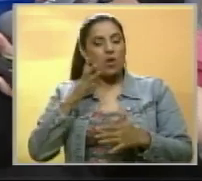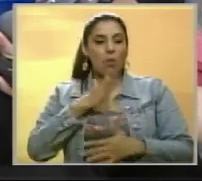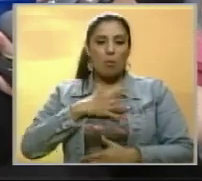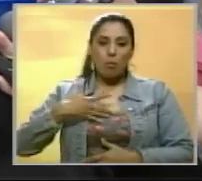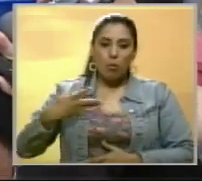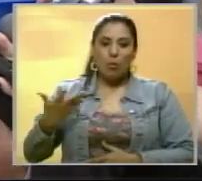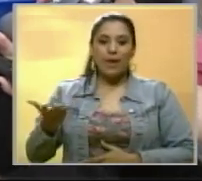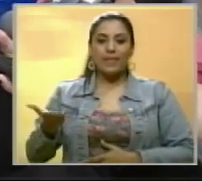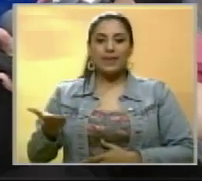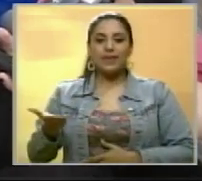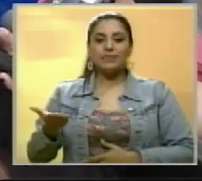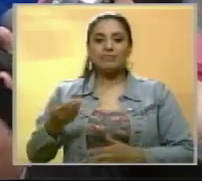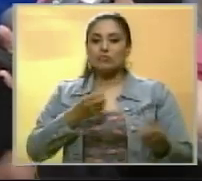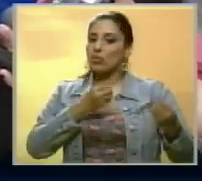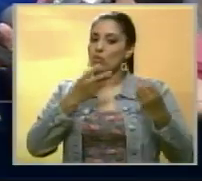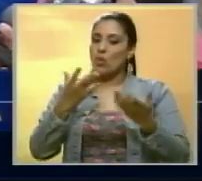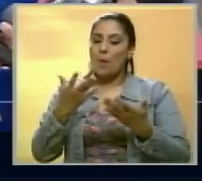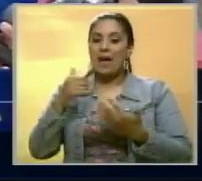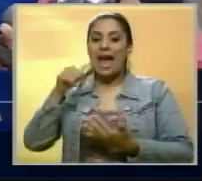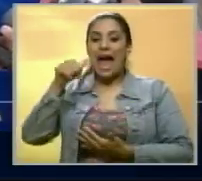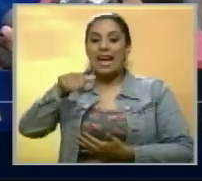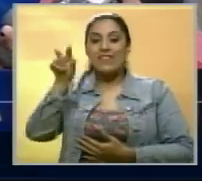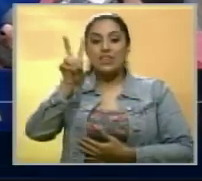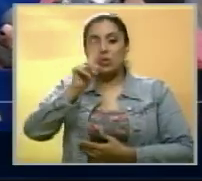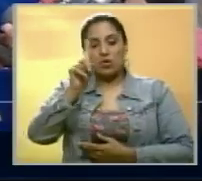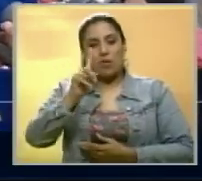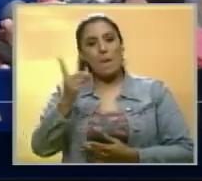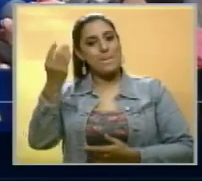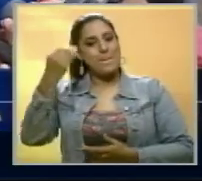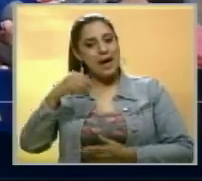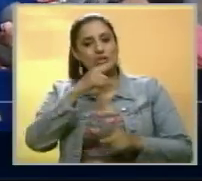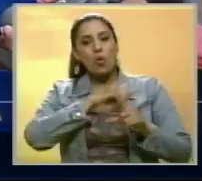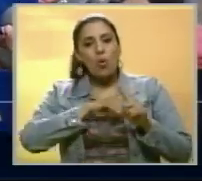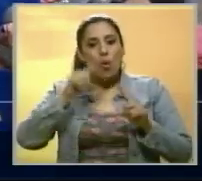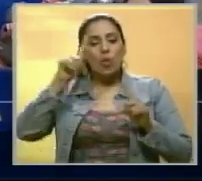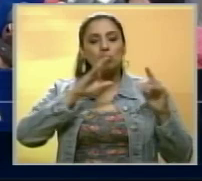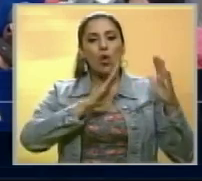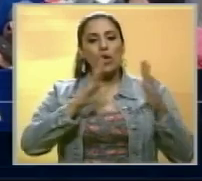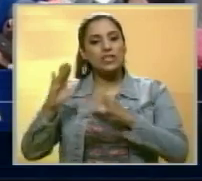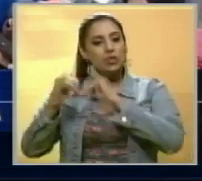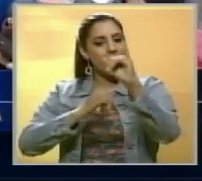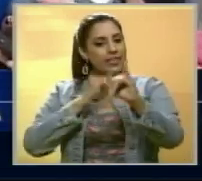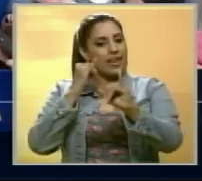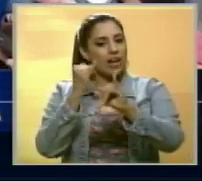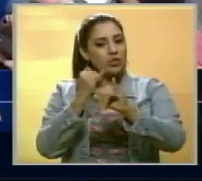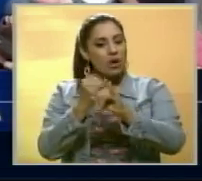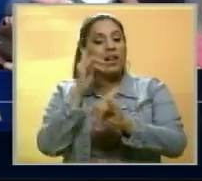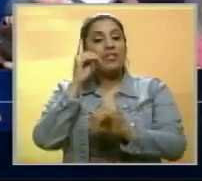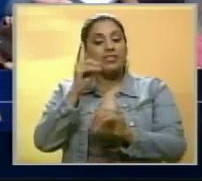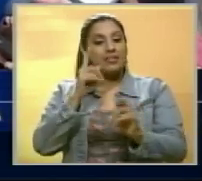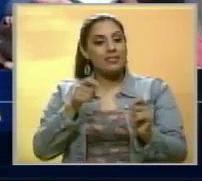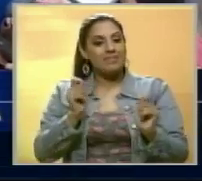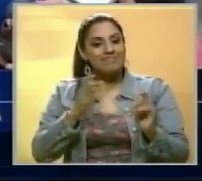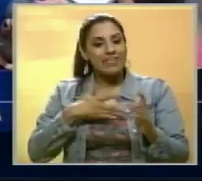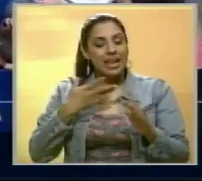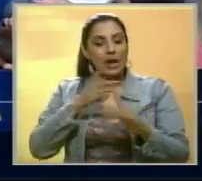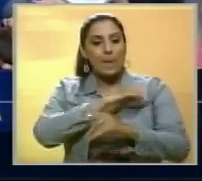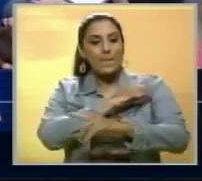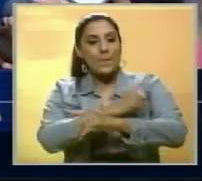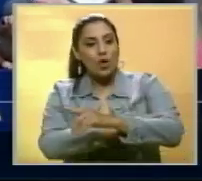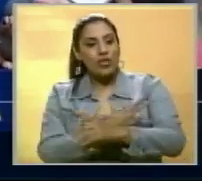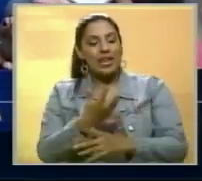poder frenar, ¿no? No solamente aquí en Venezuela, sino también a través del organismo internacional, esa pretensión del